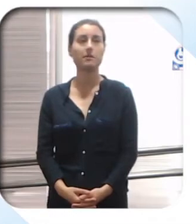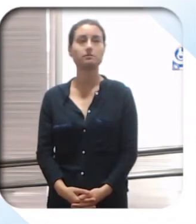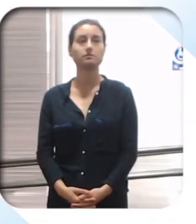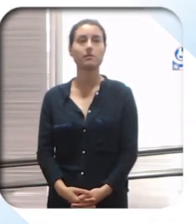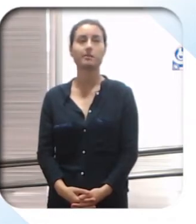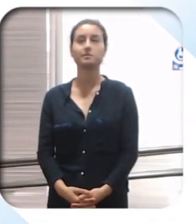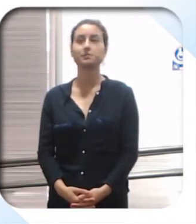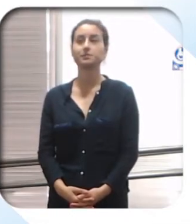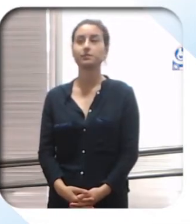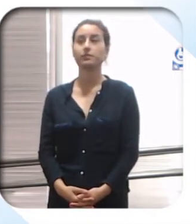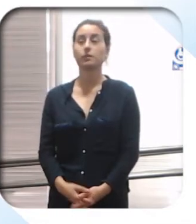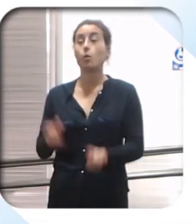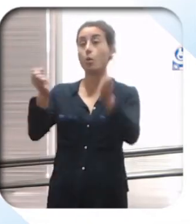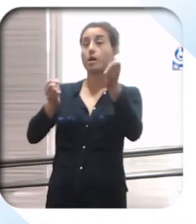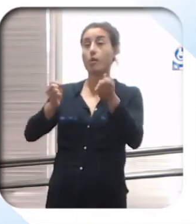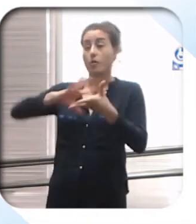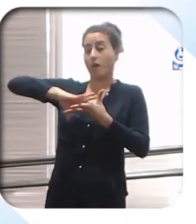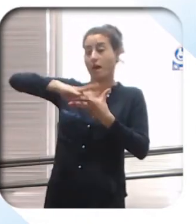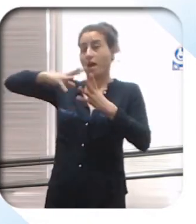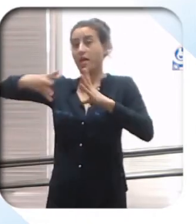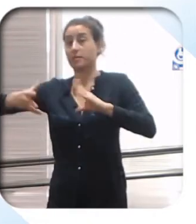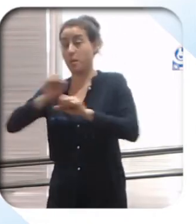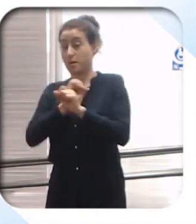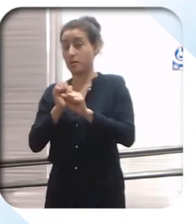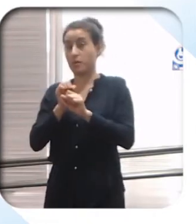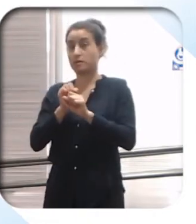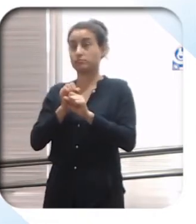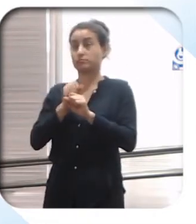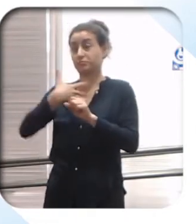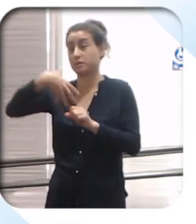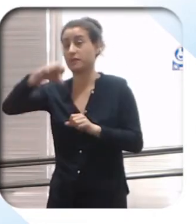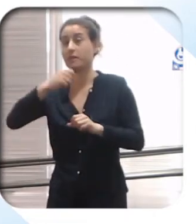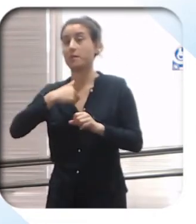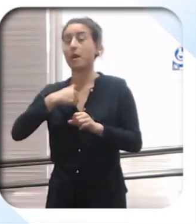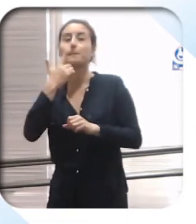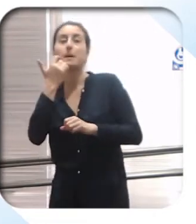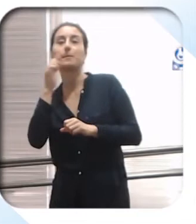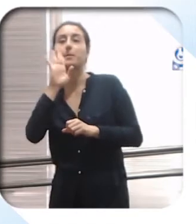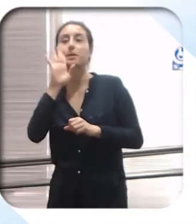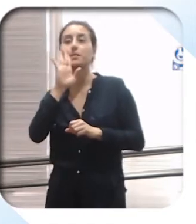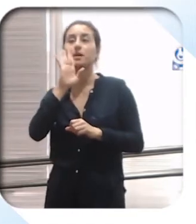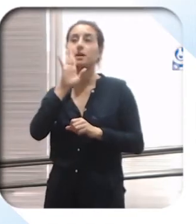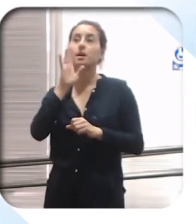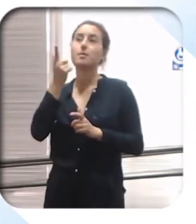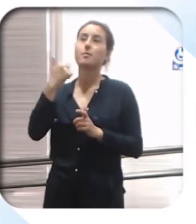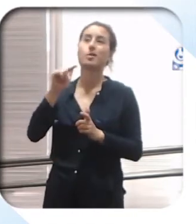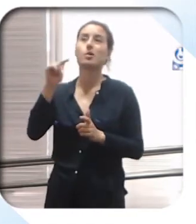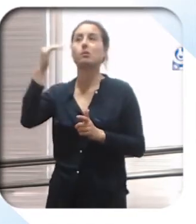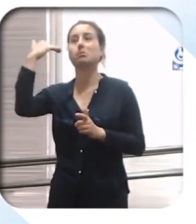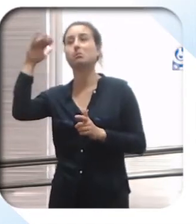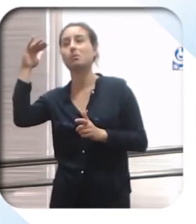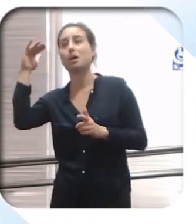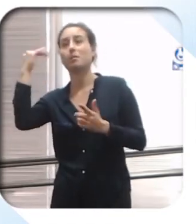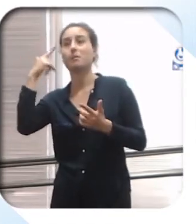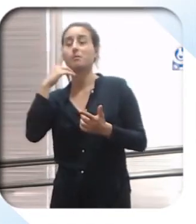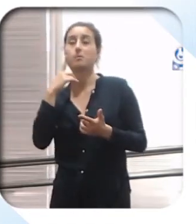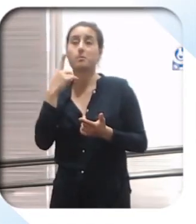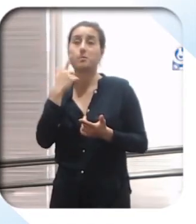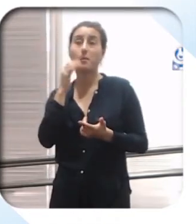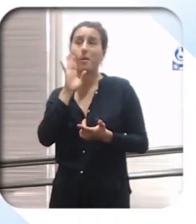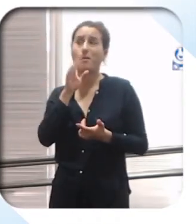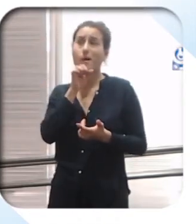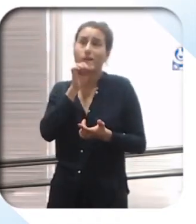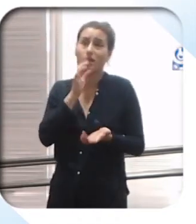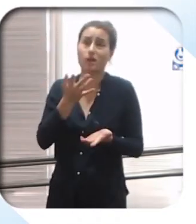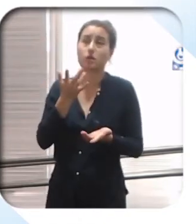un vehículo adaptado? No. ¿Ah? Entonces, mis padres, pero mis padres son mayores, entonces,